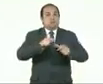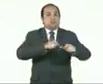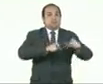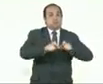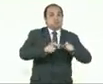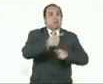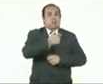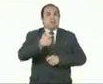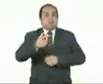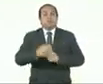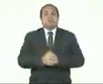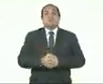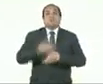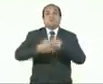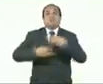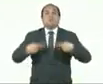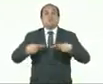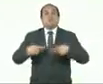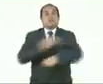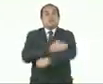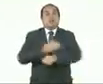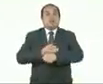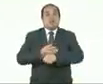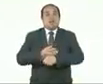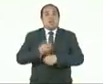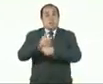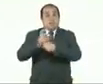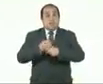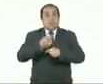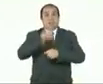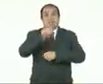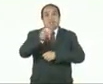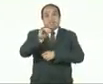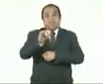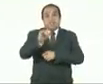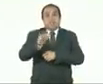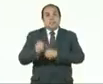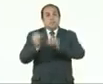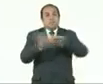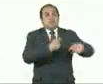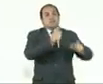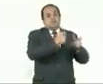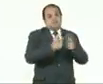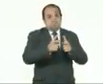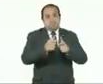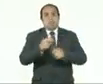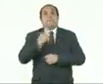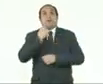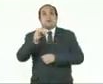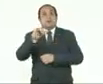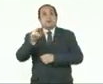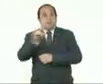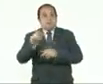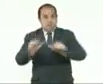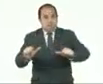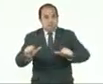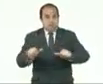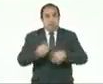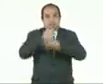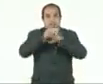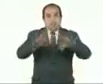que nos acompaña, les invitamos a seguir diciendo sí al desarme, sí a la paz, difundir este mensaje entre